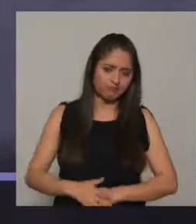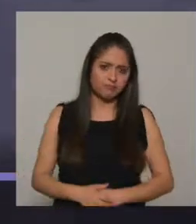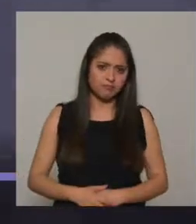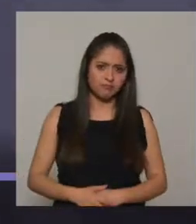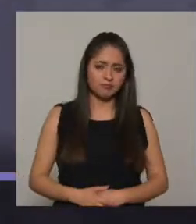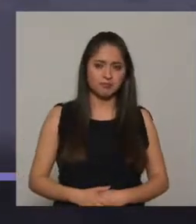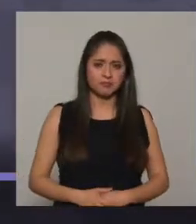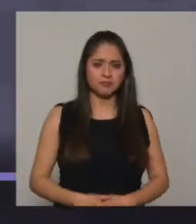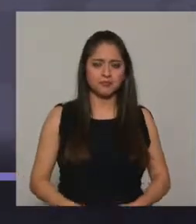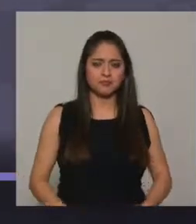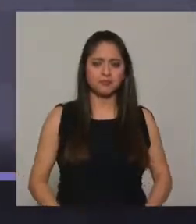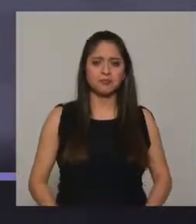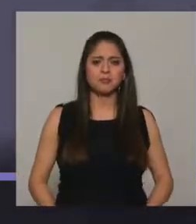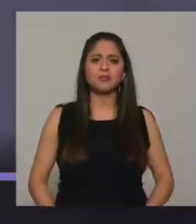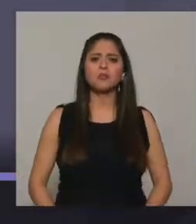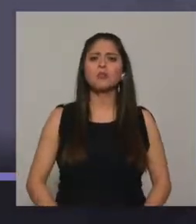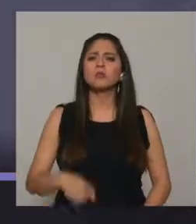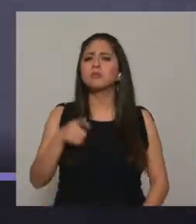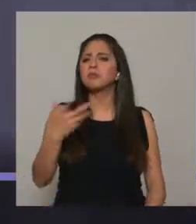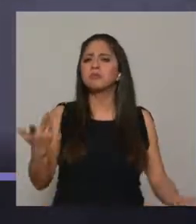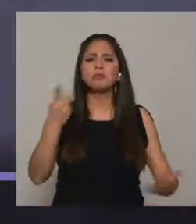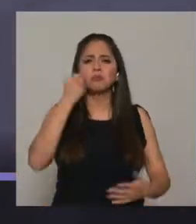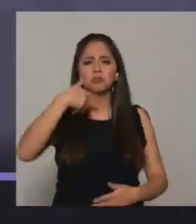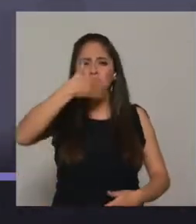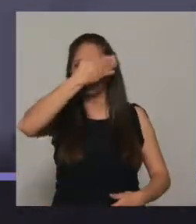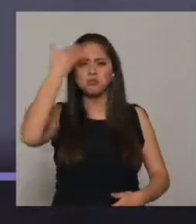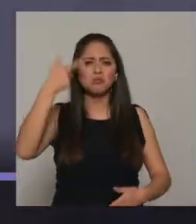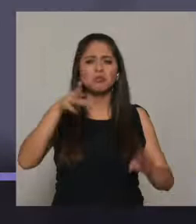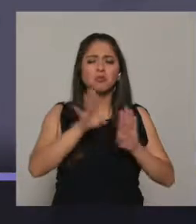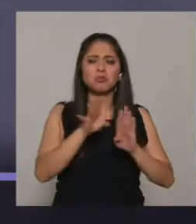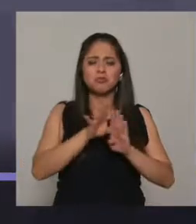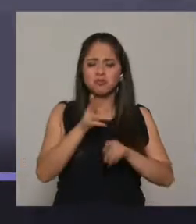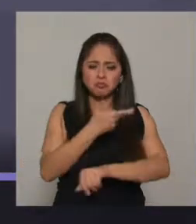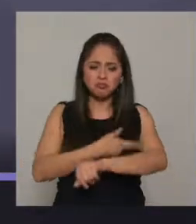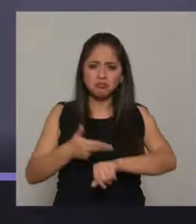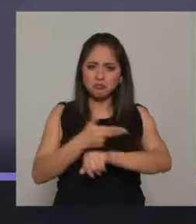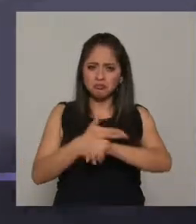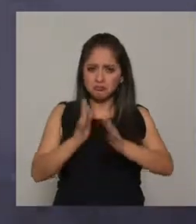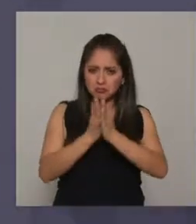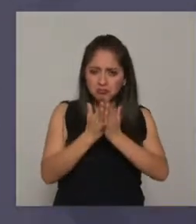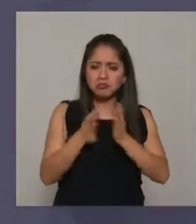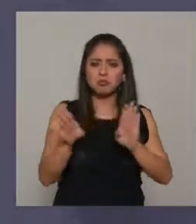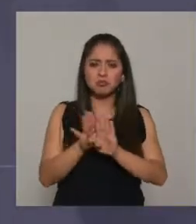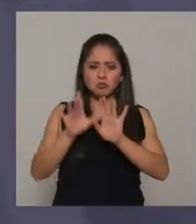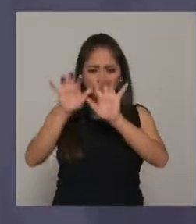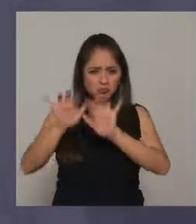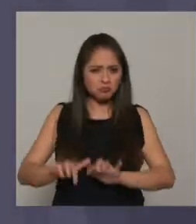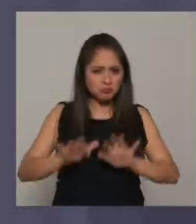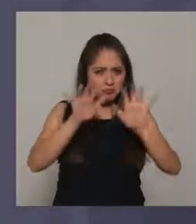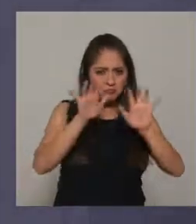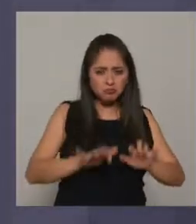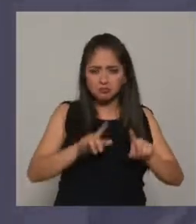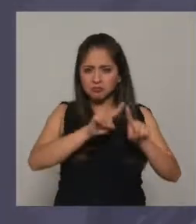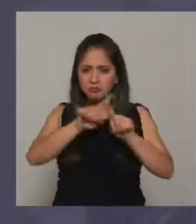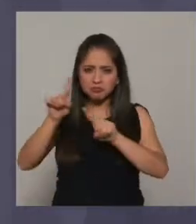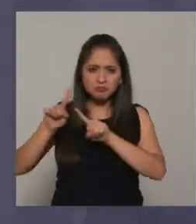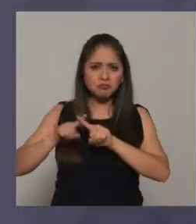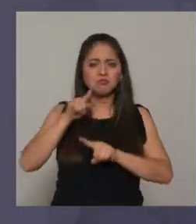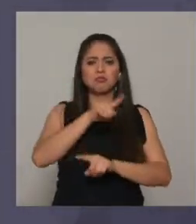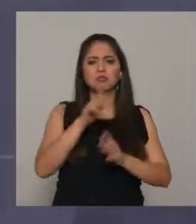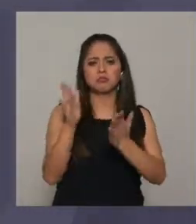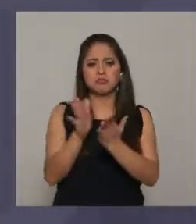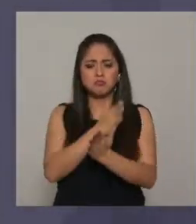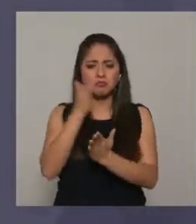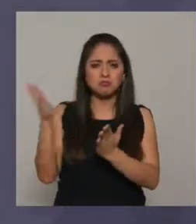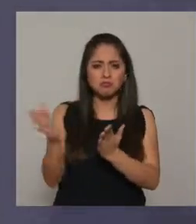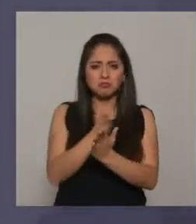estás mencionando cuál es este proceso de digitalización y cómo va a ser la automatización de todos los documentos y todos